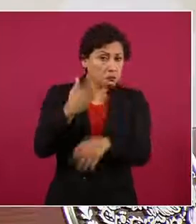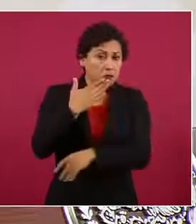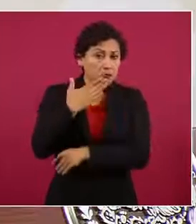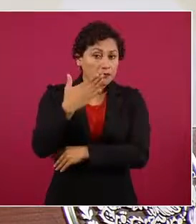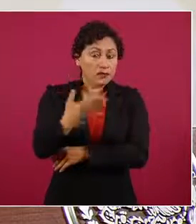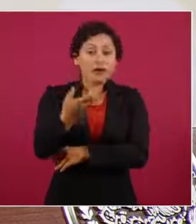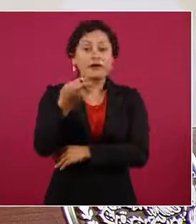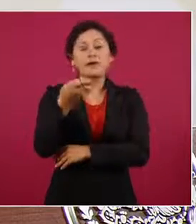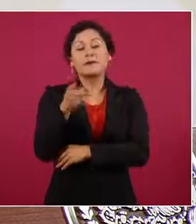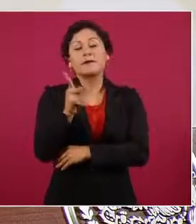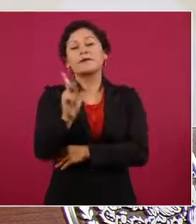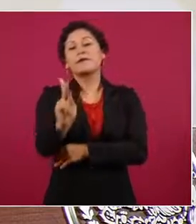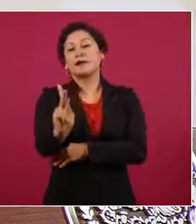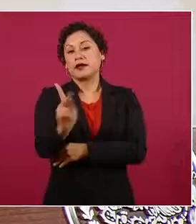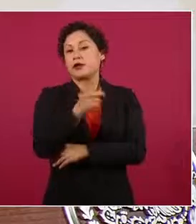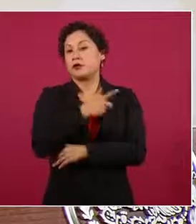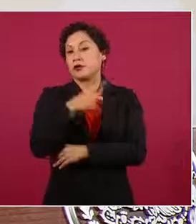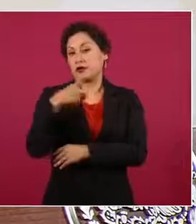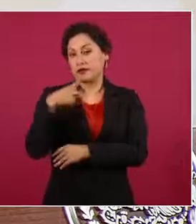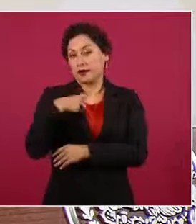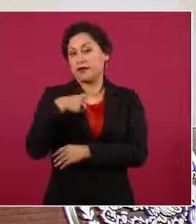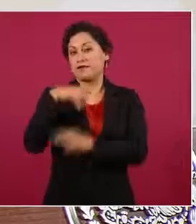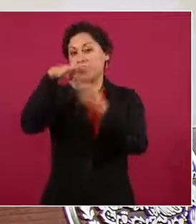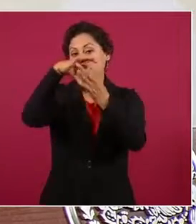siempre y cuando no haya ilegalidades,